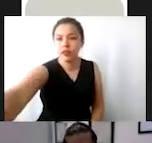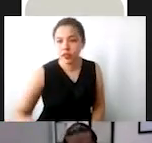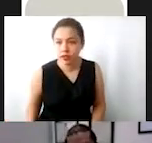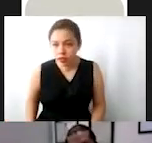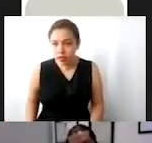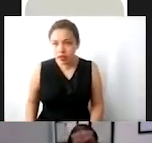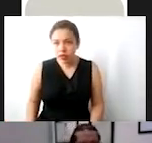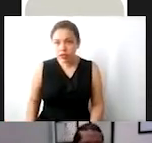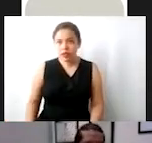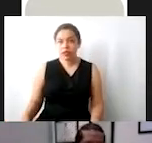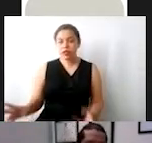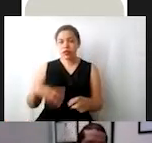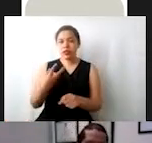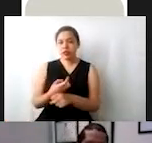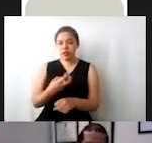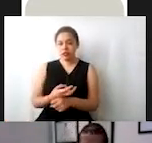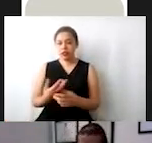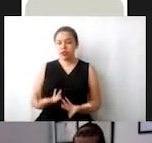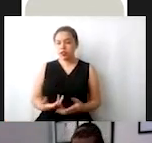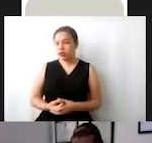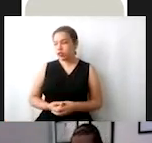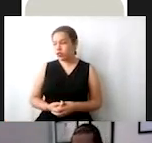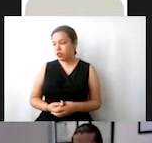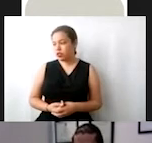vamos, no nos vayamos